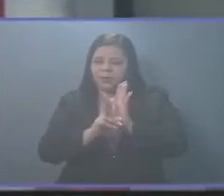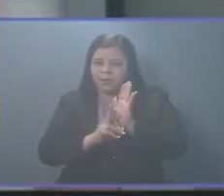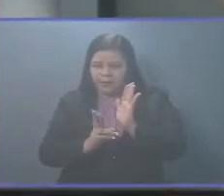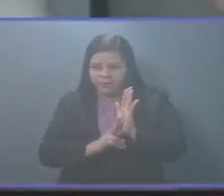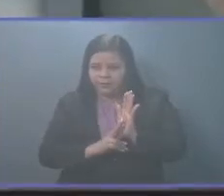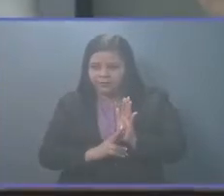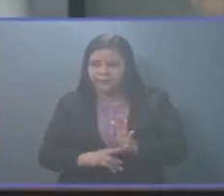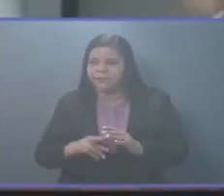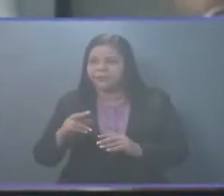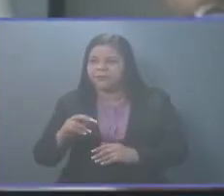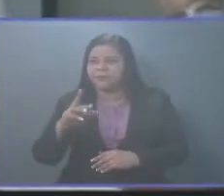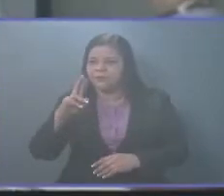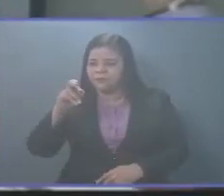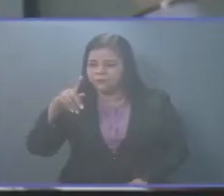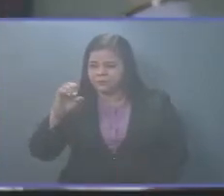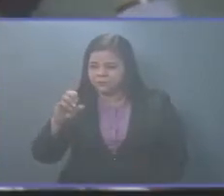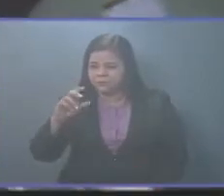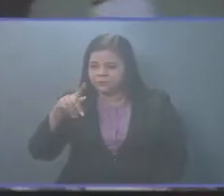presente.